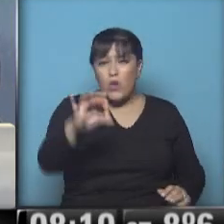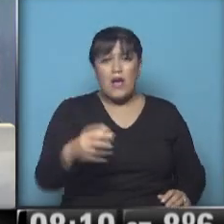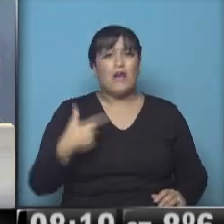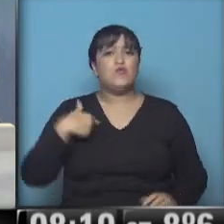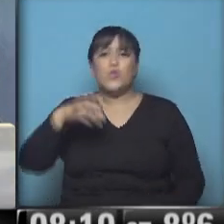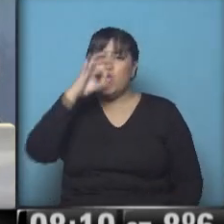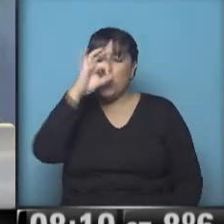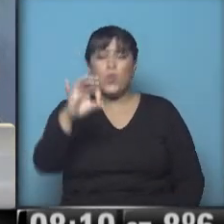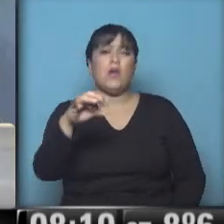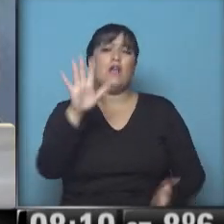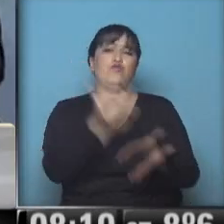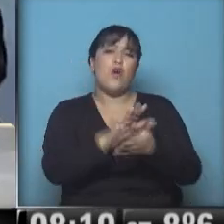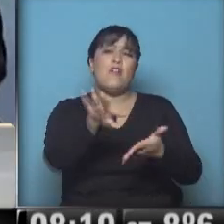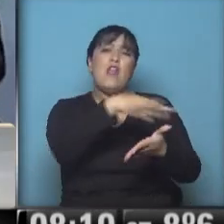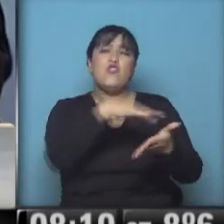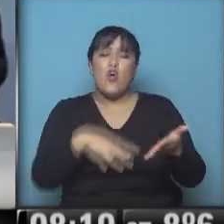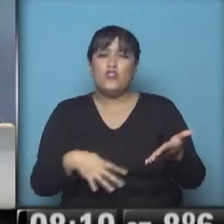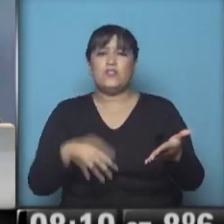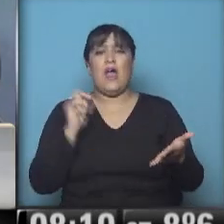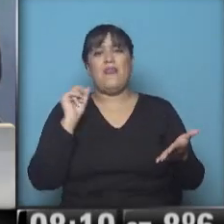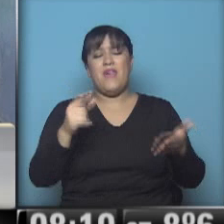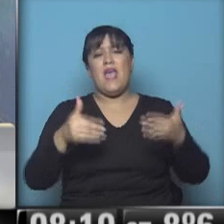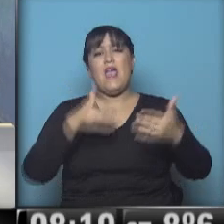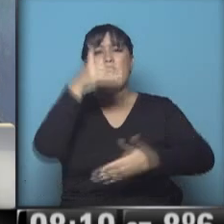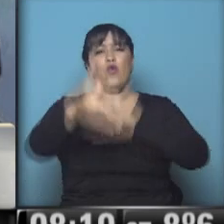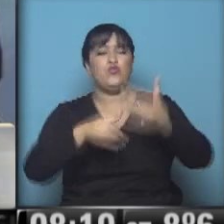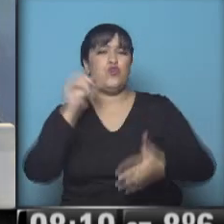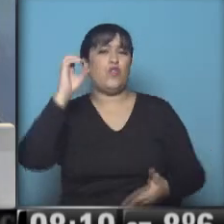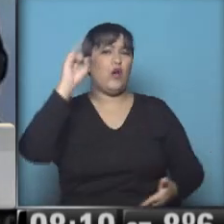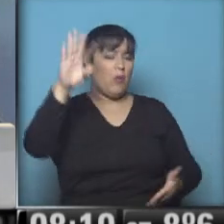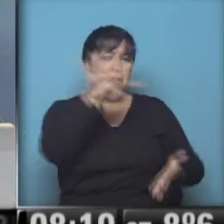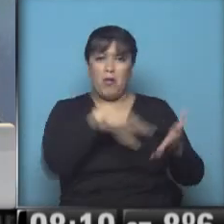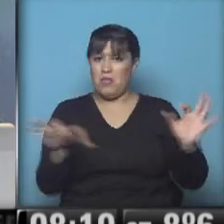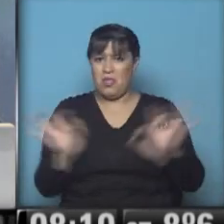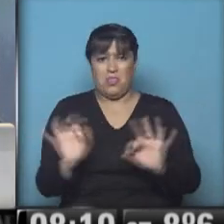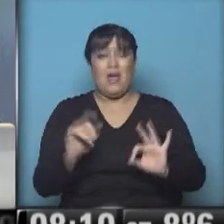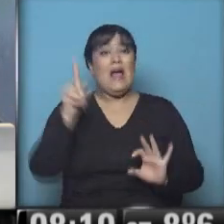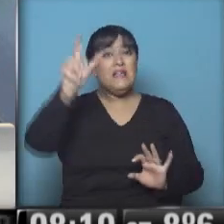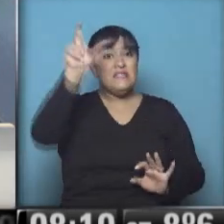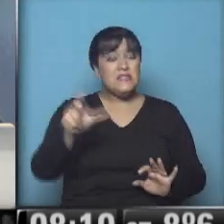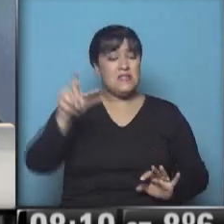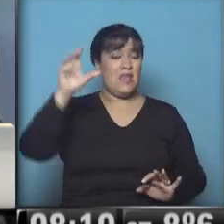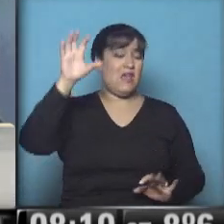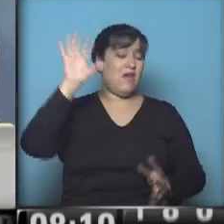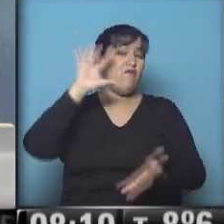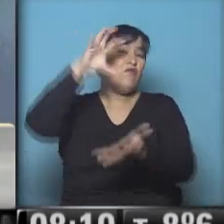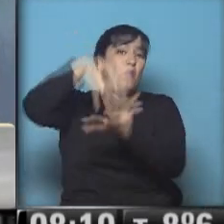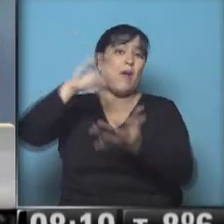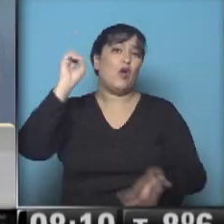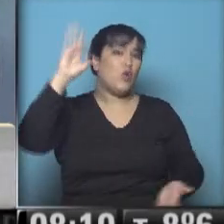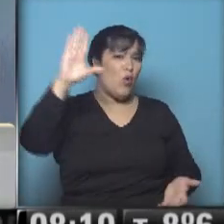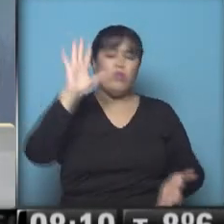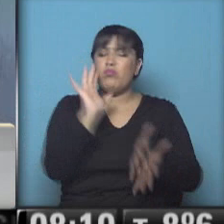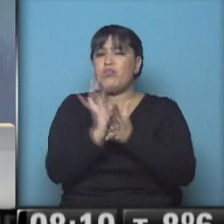una nota respecto a la evolución desde el punto de vista de esa institución Una institución que es un ejemplo para la República Argentina un